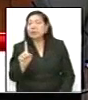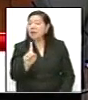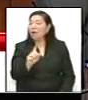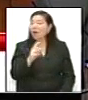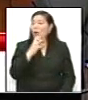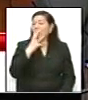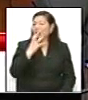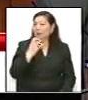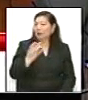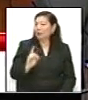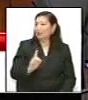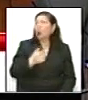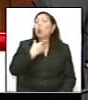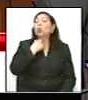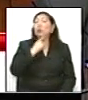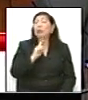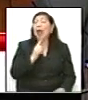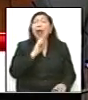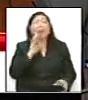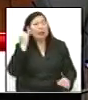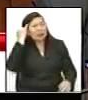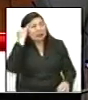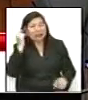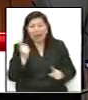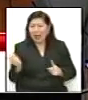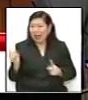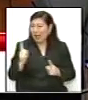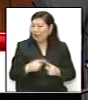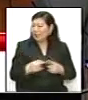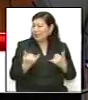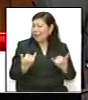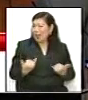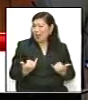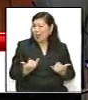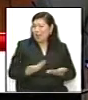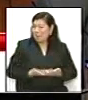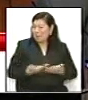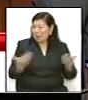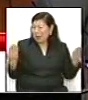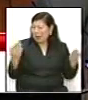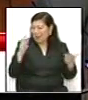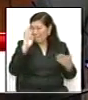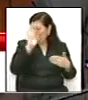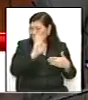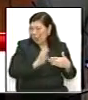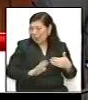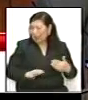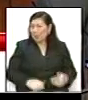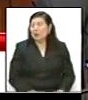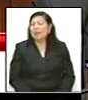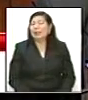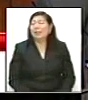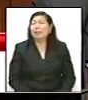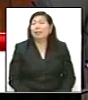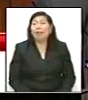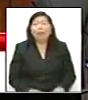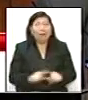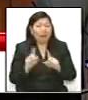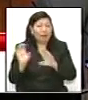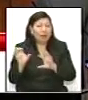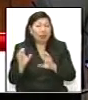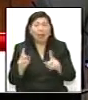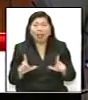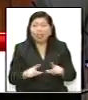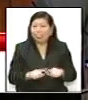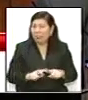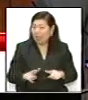molesta. Entonces especulan hasta el día de hoy en un medio de prensa a nivel nacional, radio y televisión,